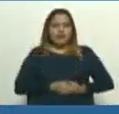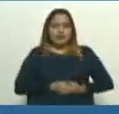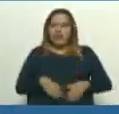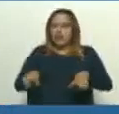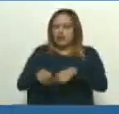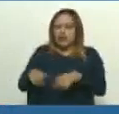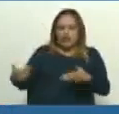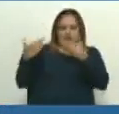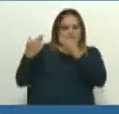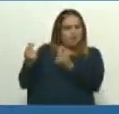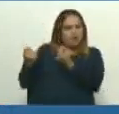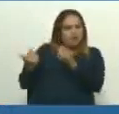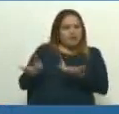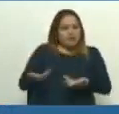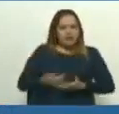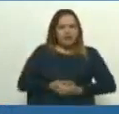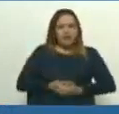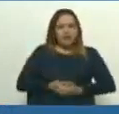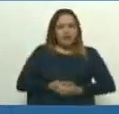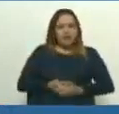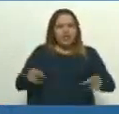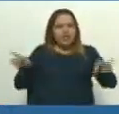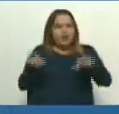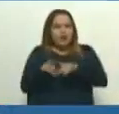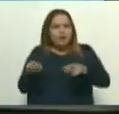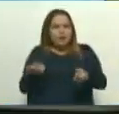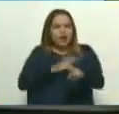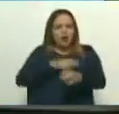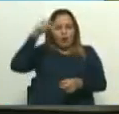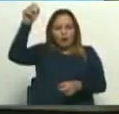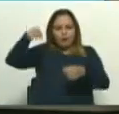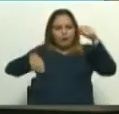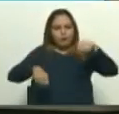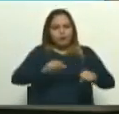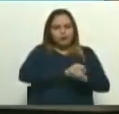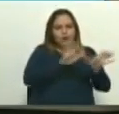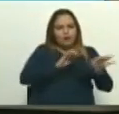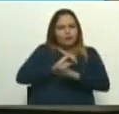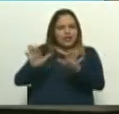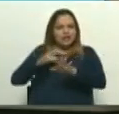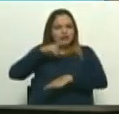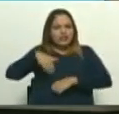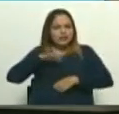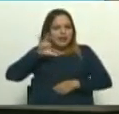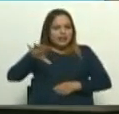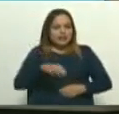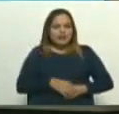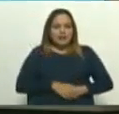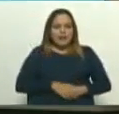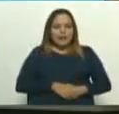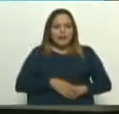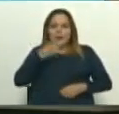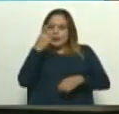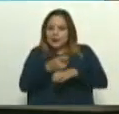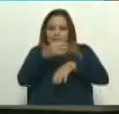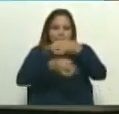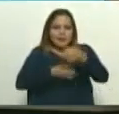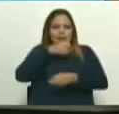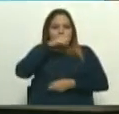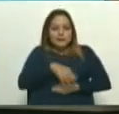económico, exactamente. Es como si hubiesen caído las peores bombas sobre nuestra patria. Por eso hay que contar la historia, para